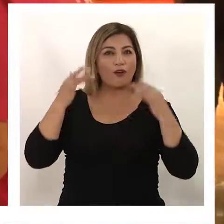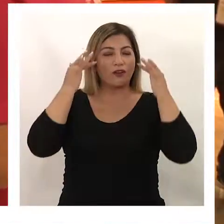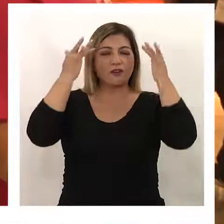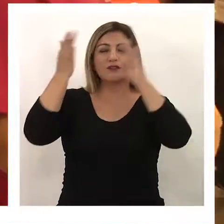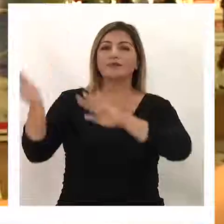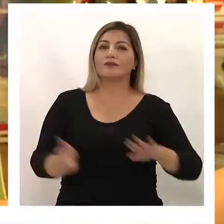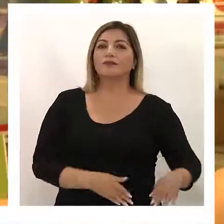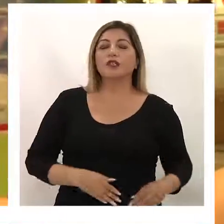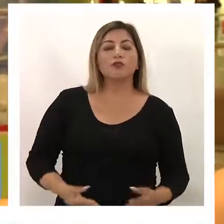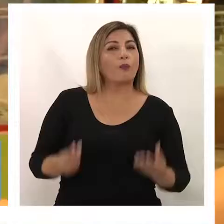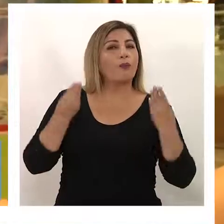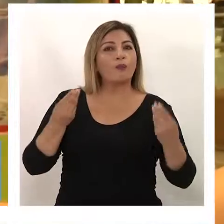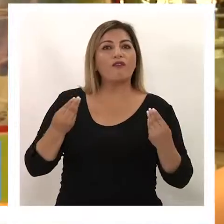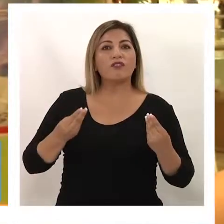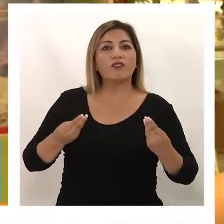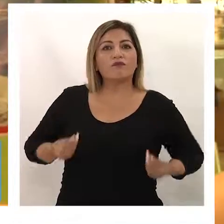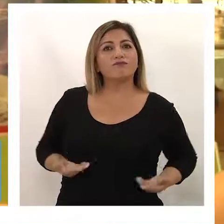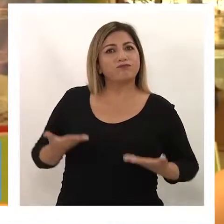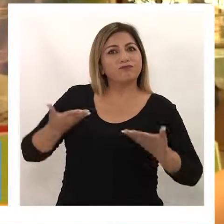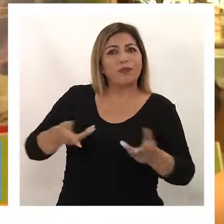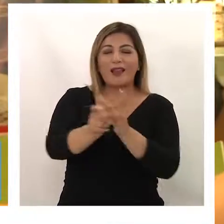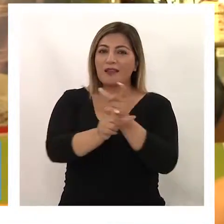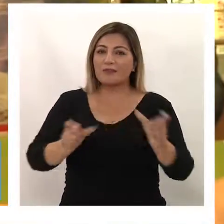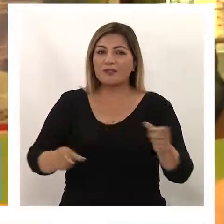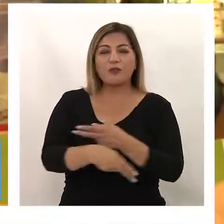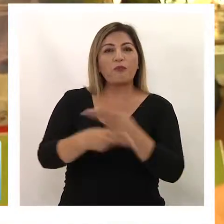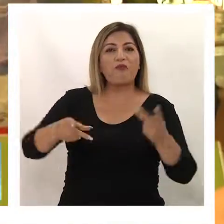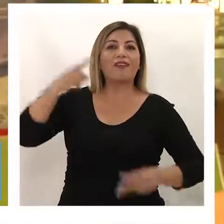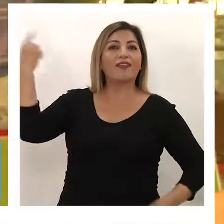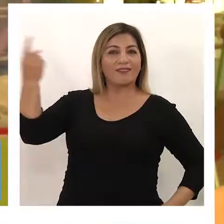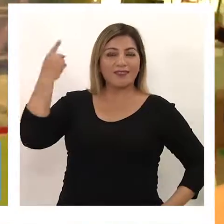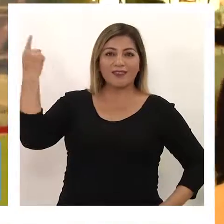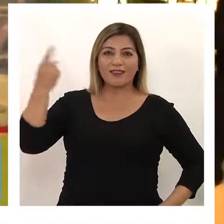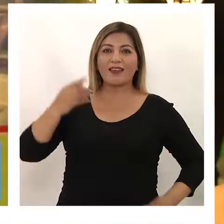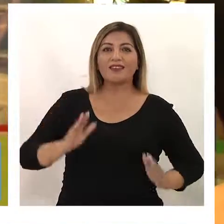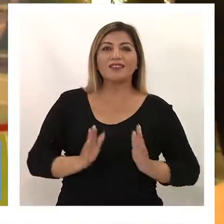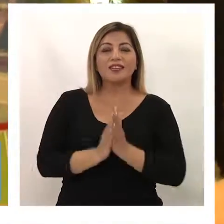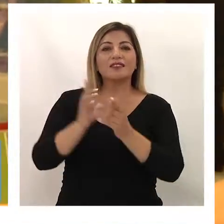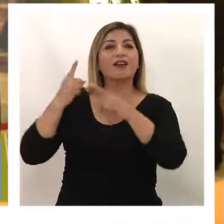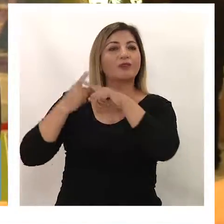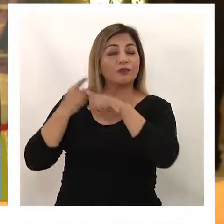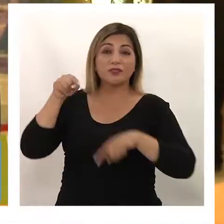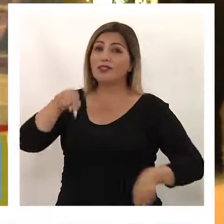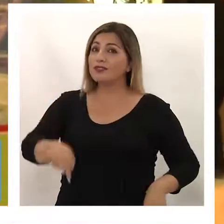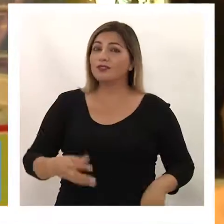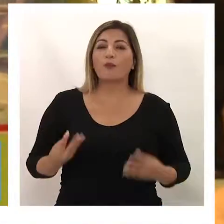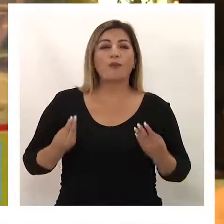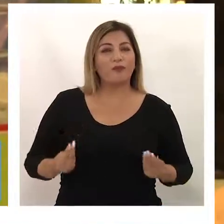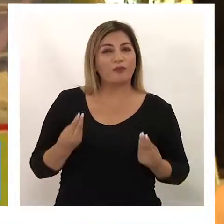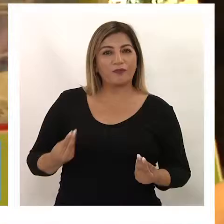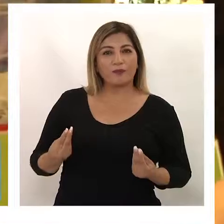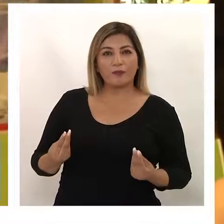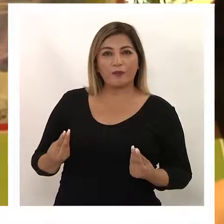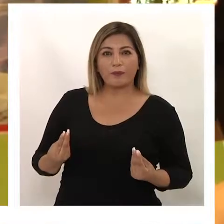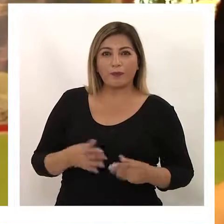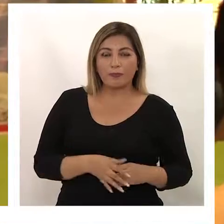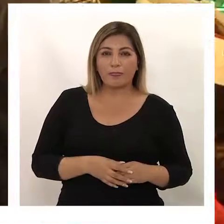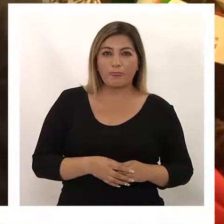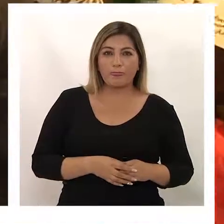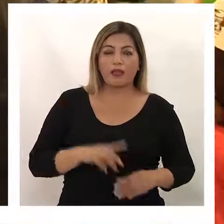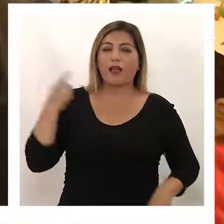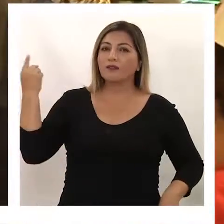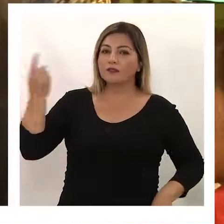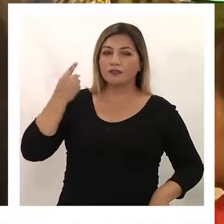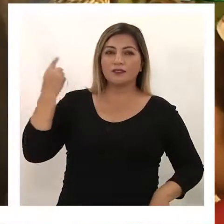recibimiento de la gente, el público en general acá en Santa Cruz Ha sido muy buena, en general ha estado muy bien